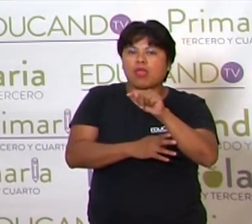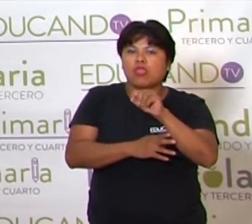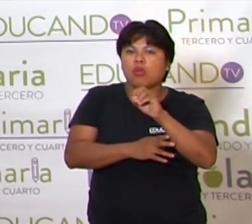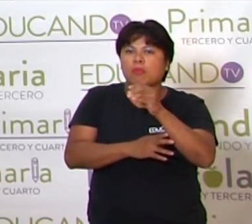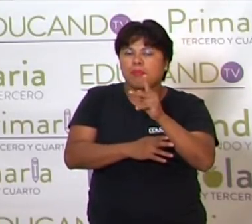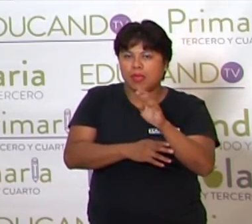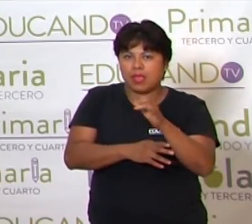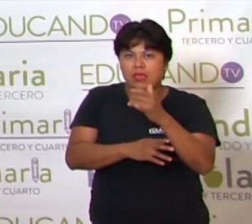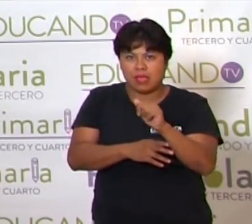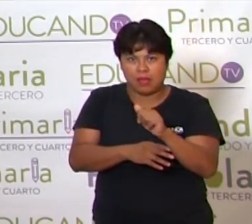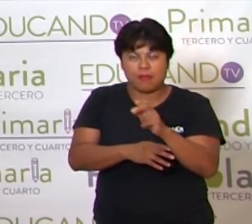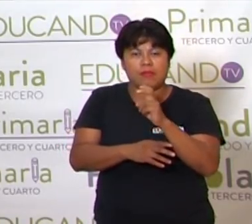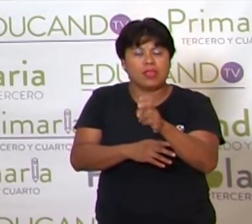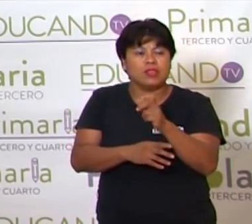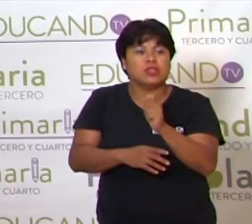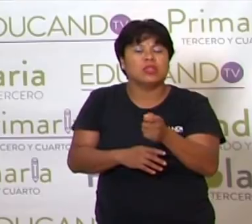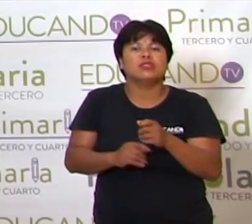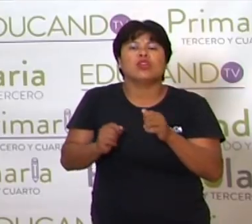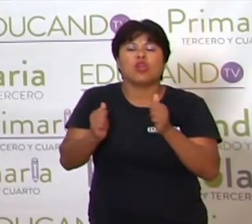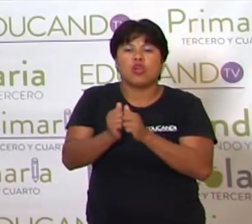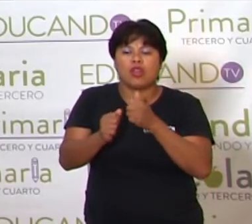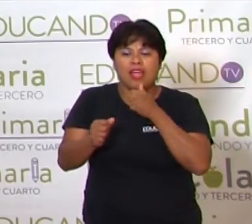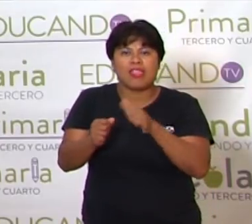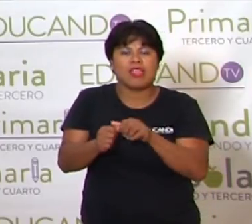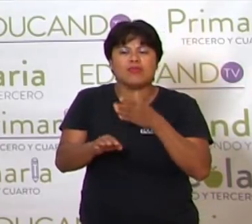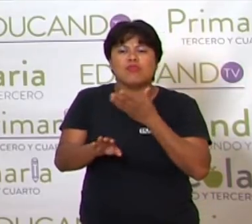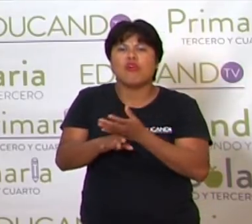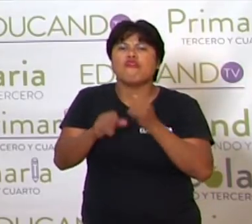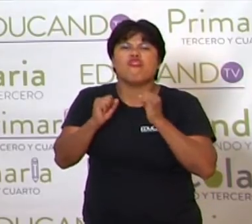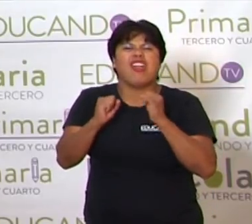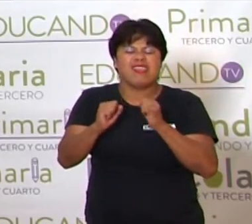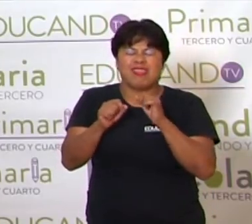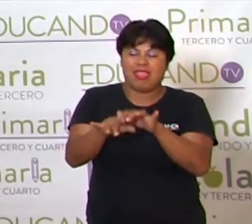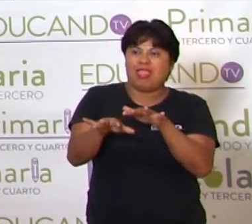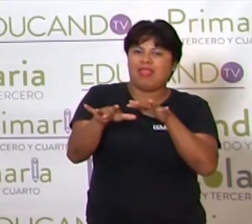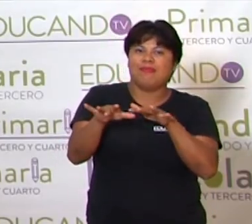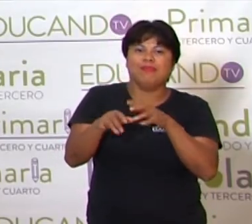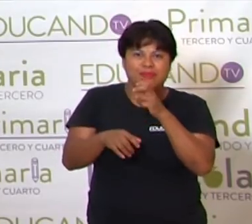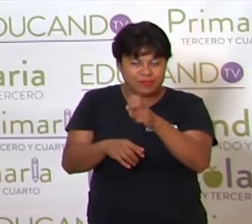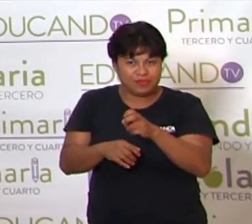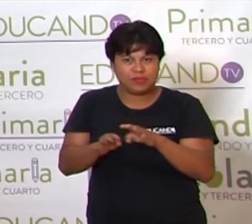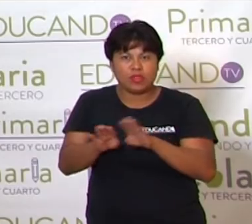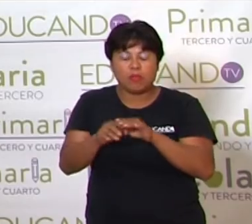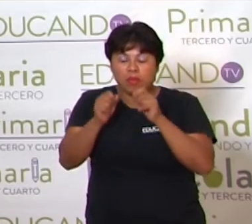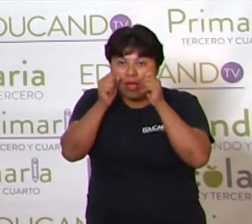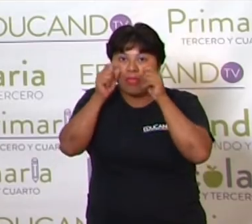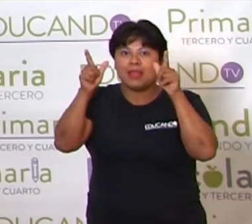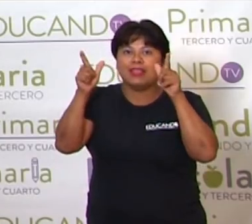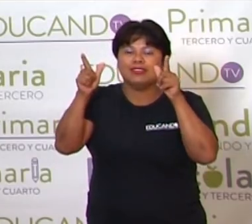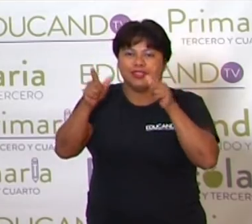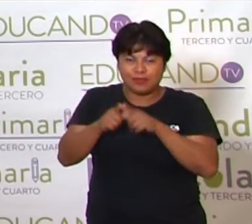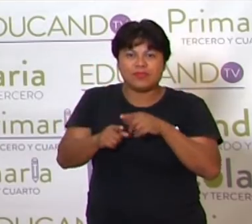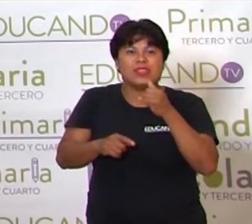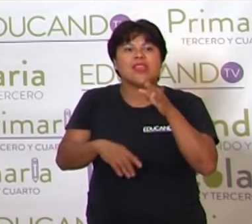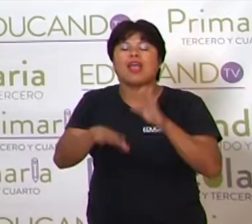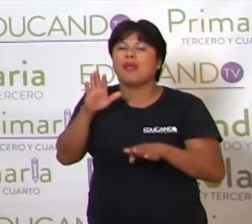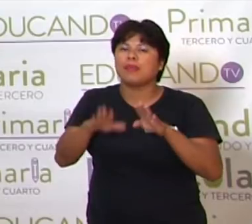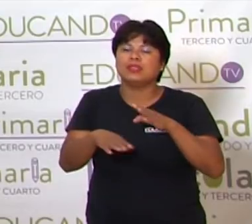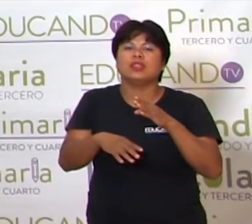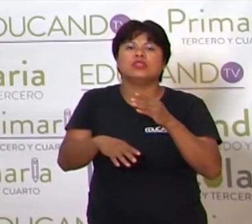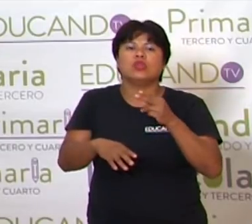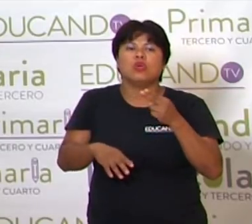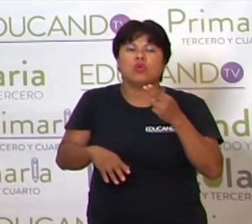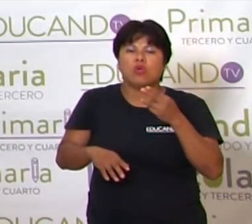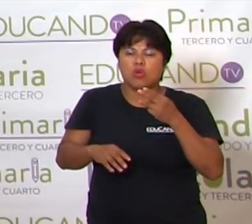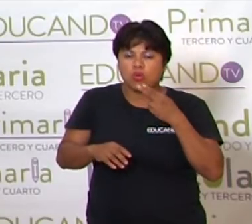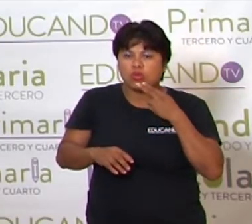casi siempre con letras así muy fuertes, entre signos de admiración y a veces ocupan